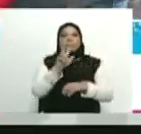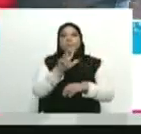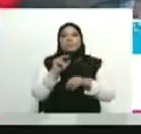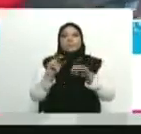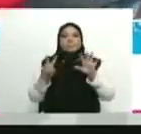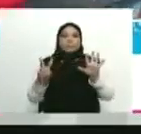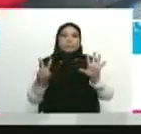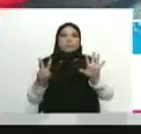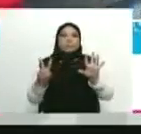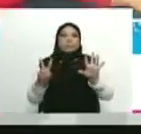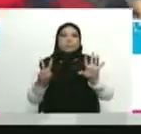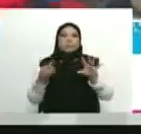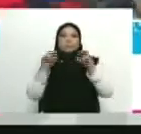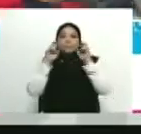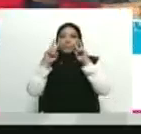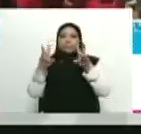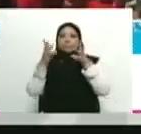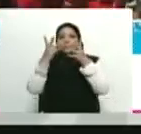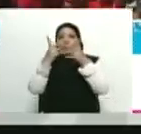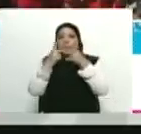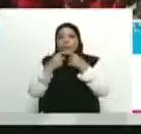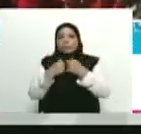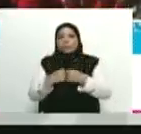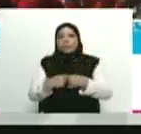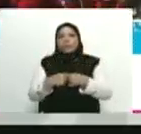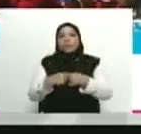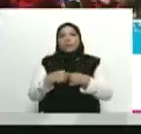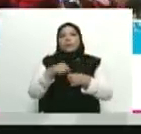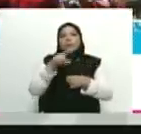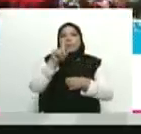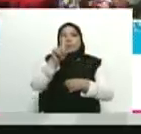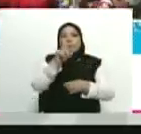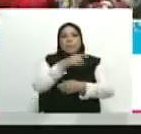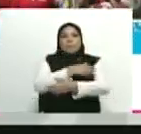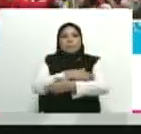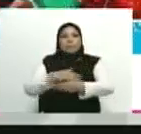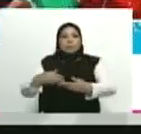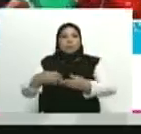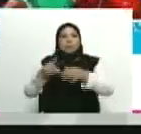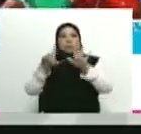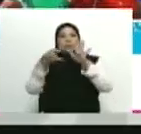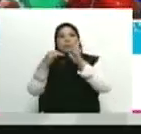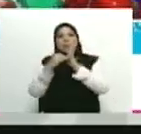37. Estaba viendo los números, ya llevamos casi 1.600.000